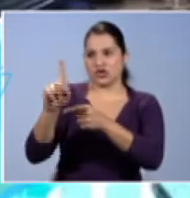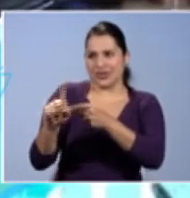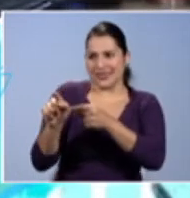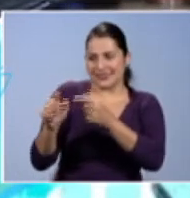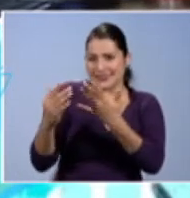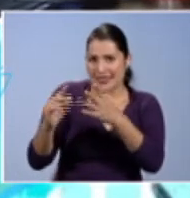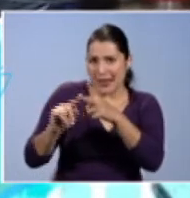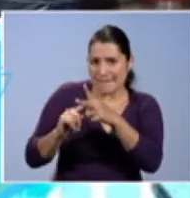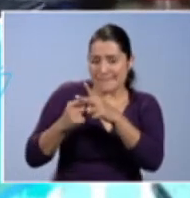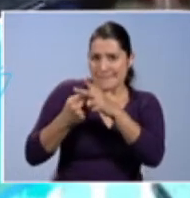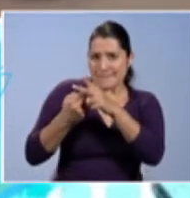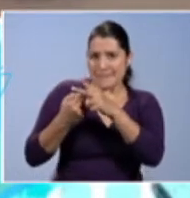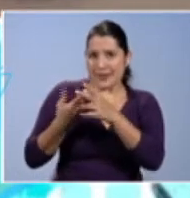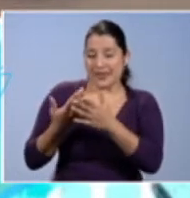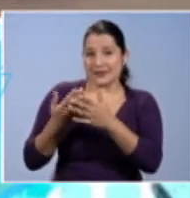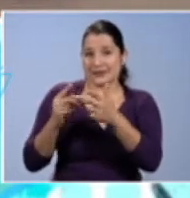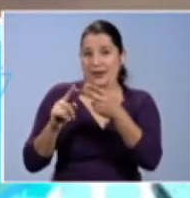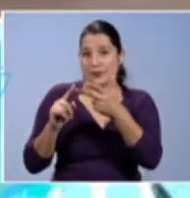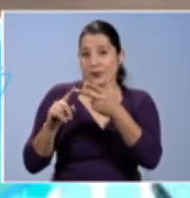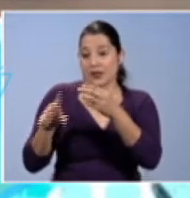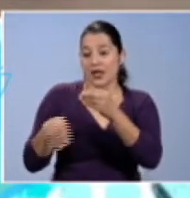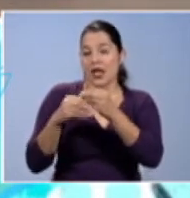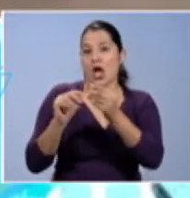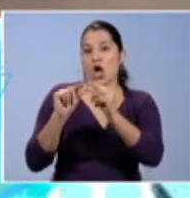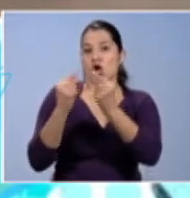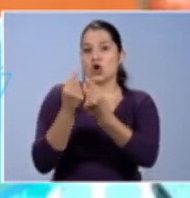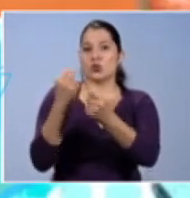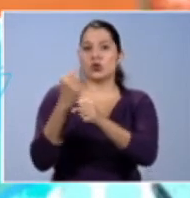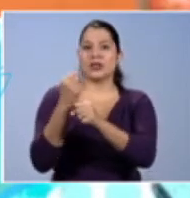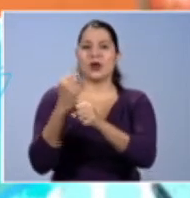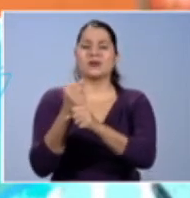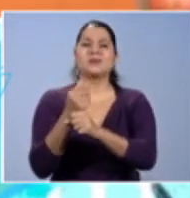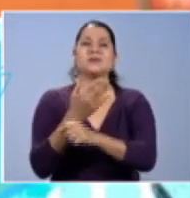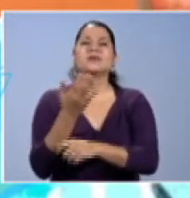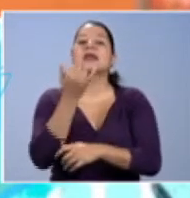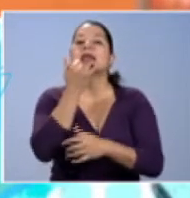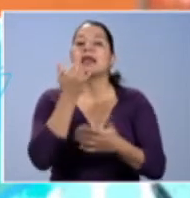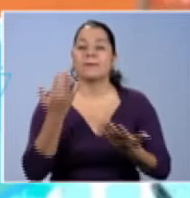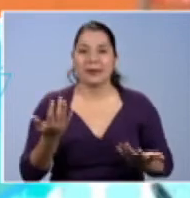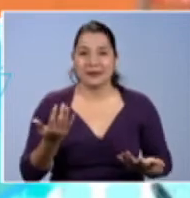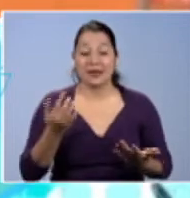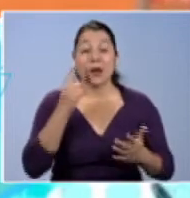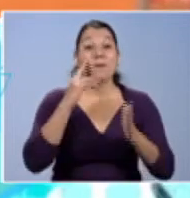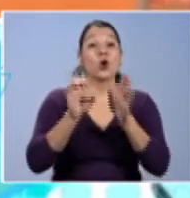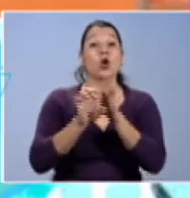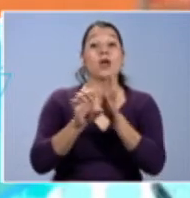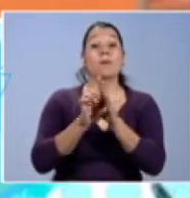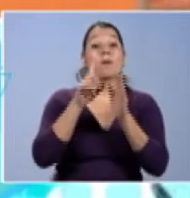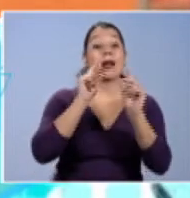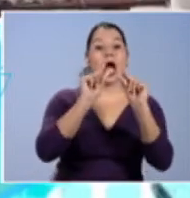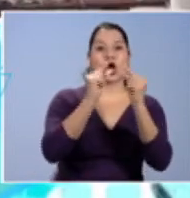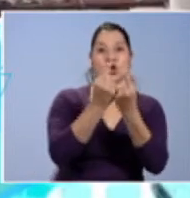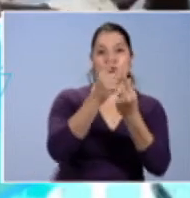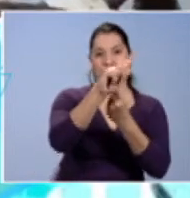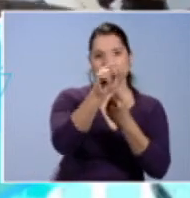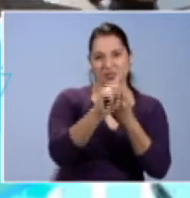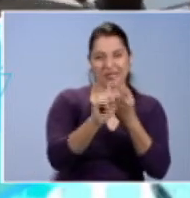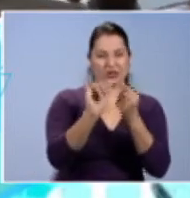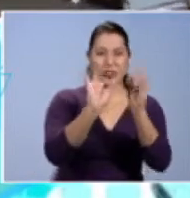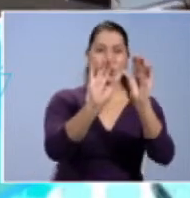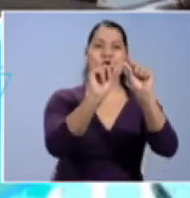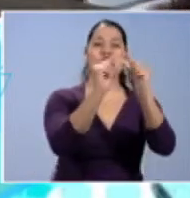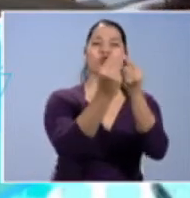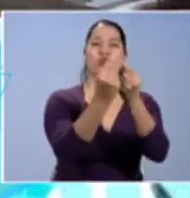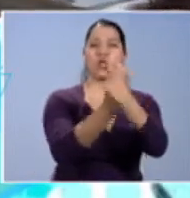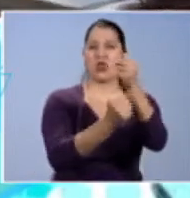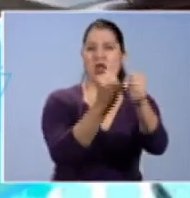esquina al grupo de trabajadores. ¿Qué pasa? Que, por ejemplo, para el grupo Z, ¿verdad?, que son las